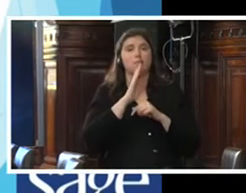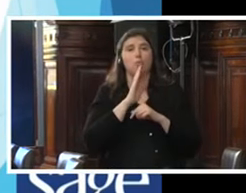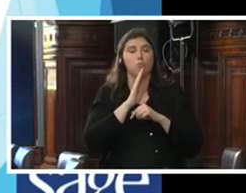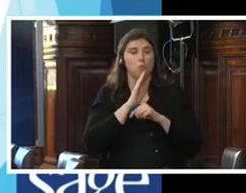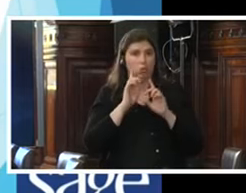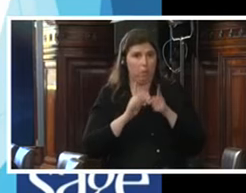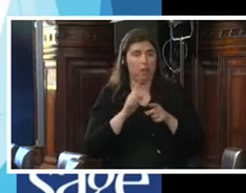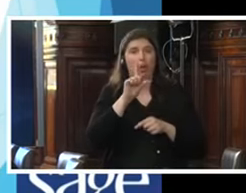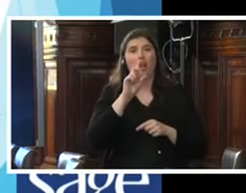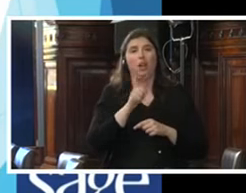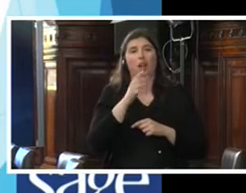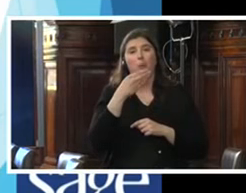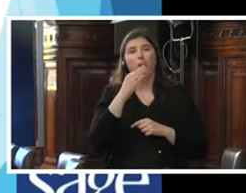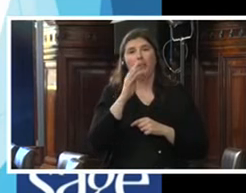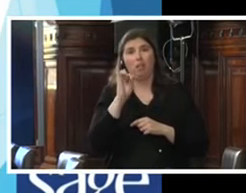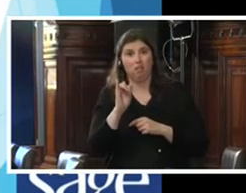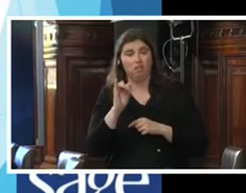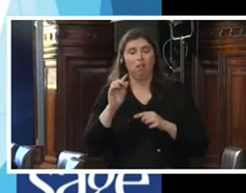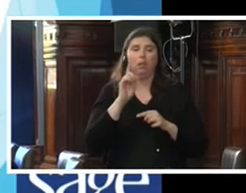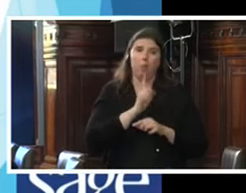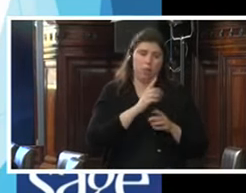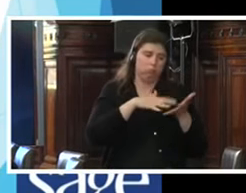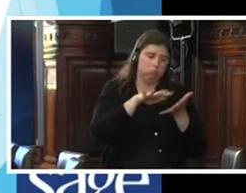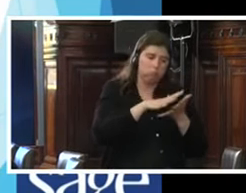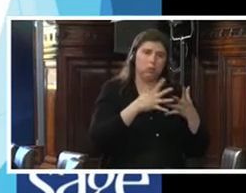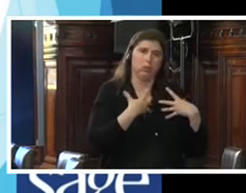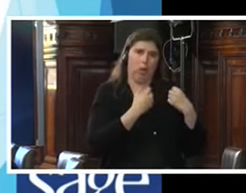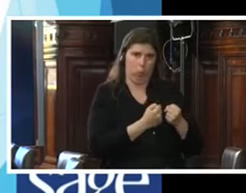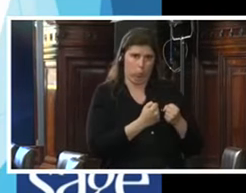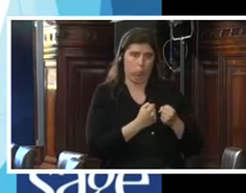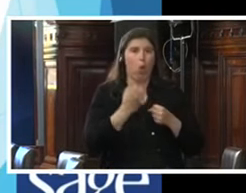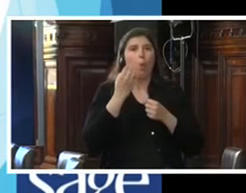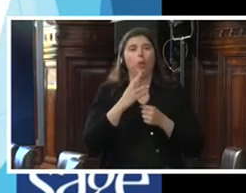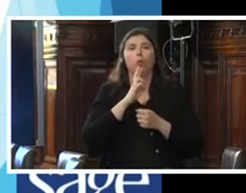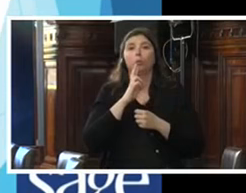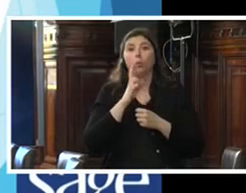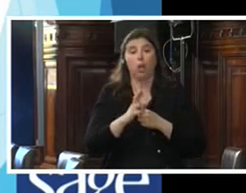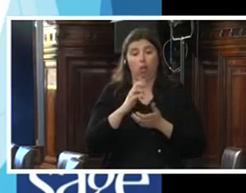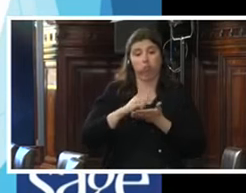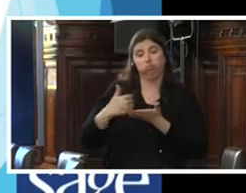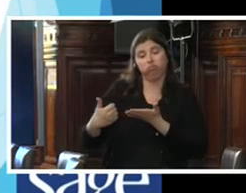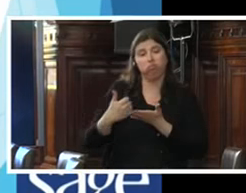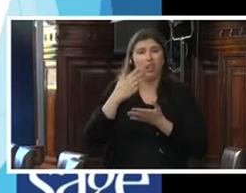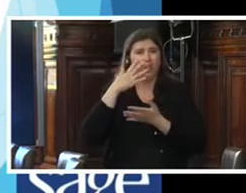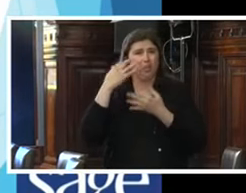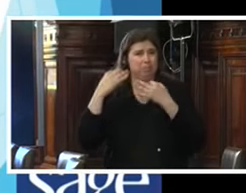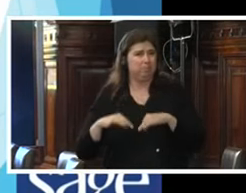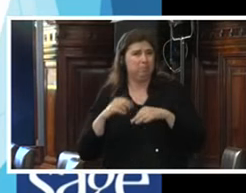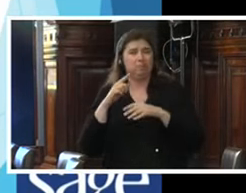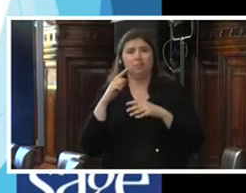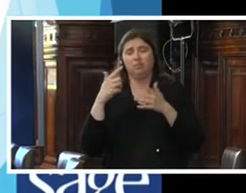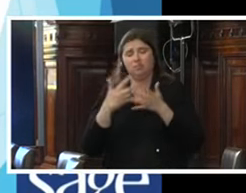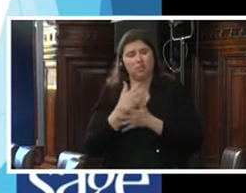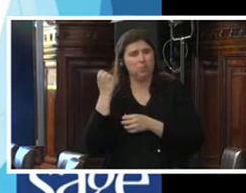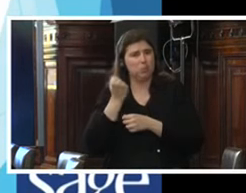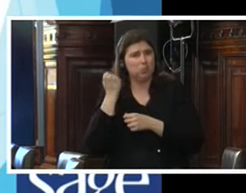entonces lo importante es resaltar es deber social y selección entendés por networks persona de ser ni por